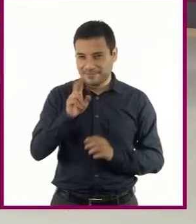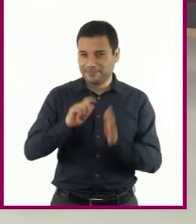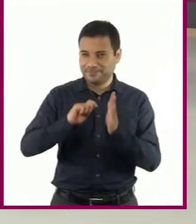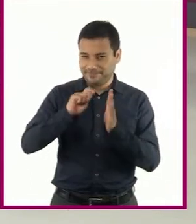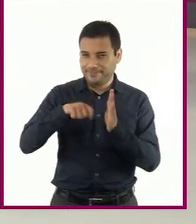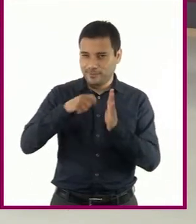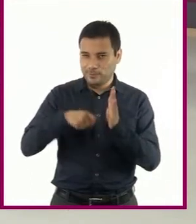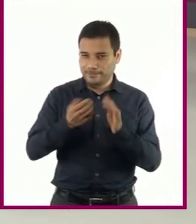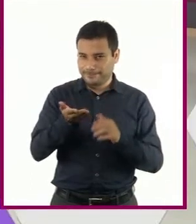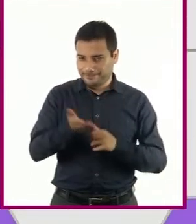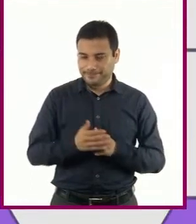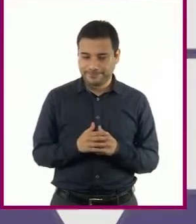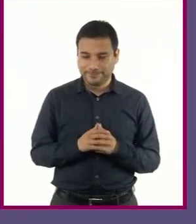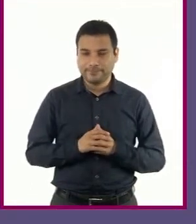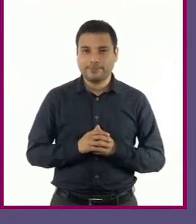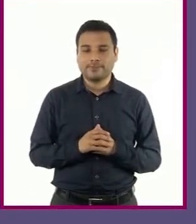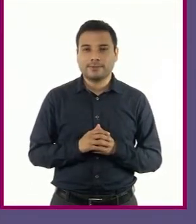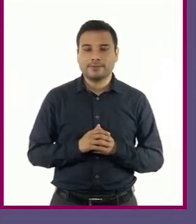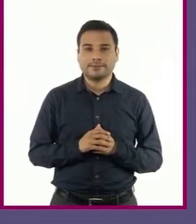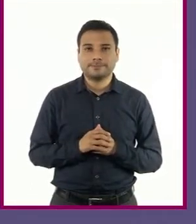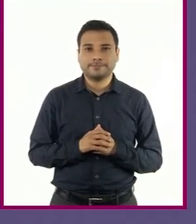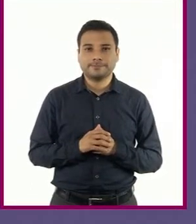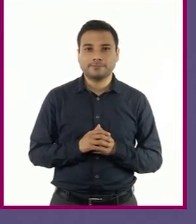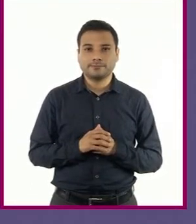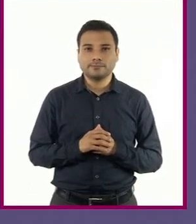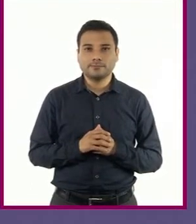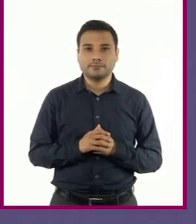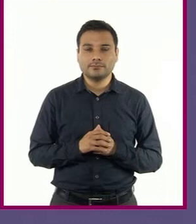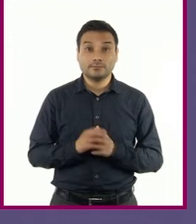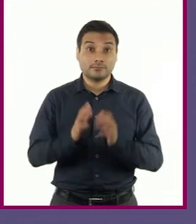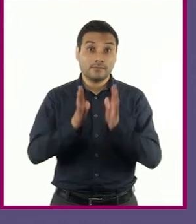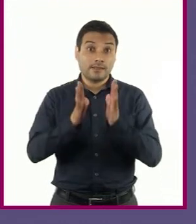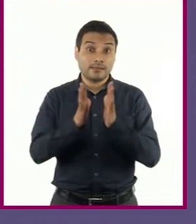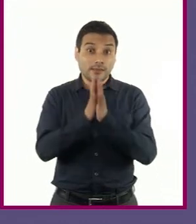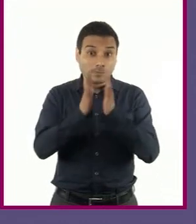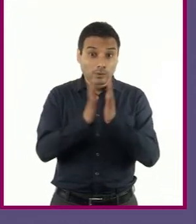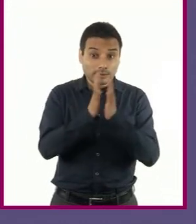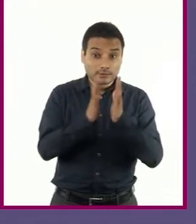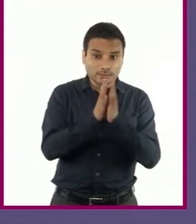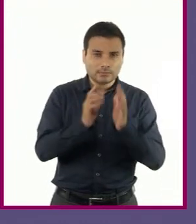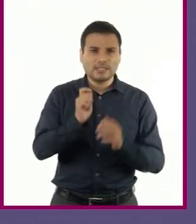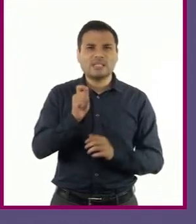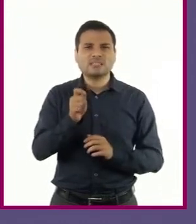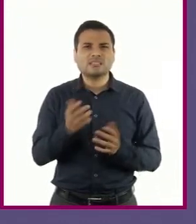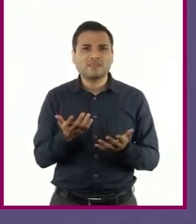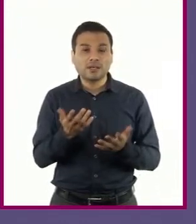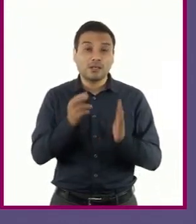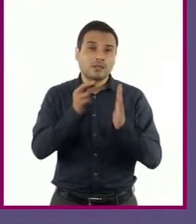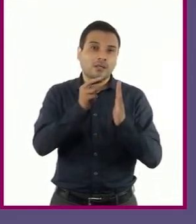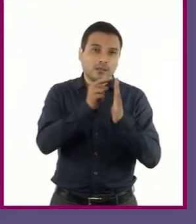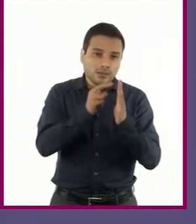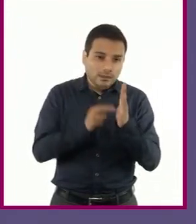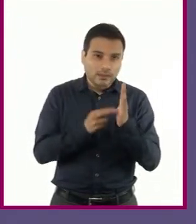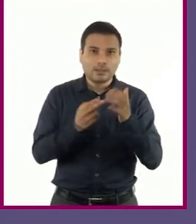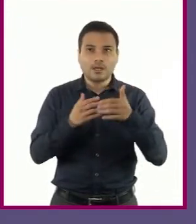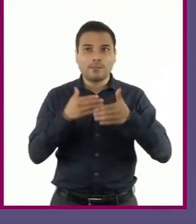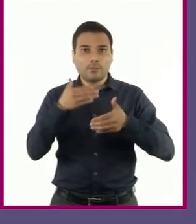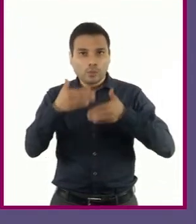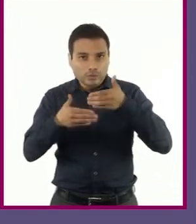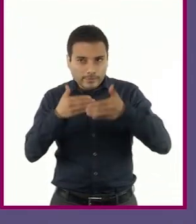el siguiente video. Vivir en democracia es más que tener procedimientos y reglas para organizar el